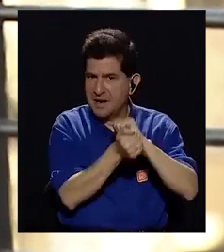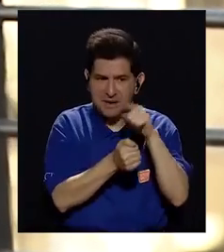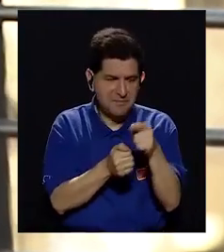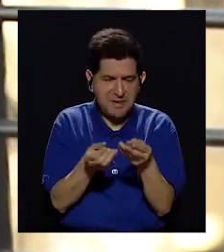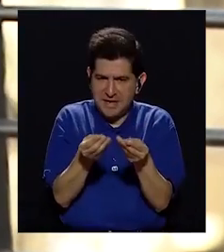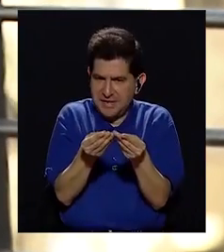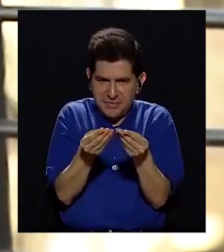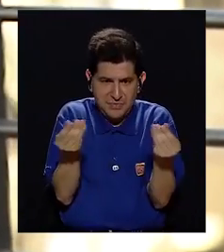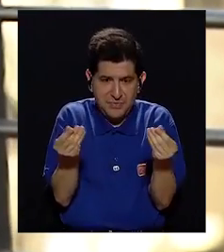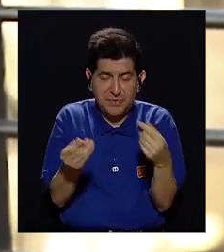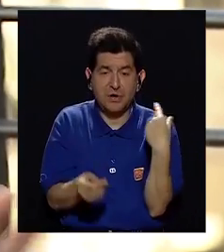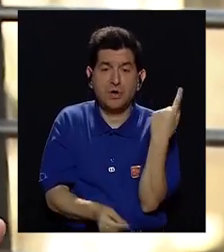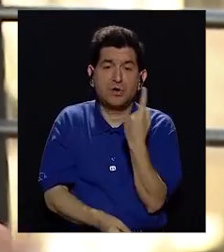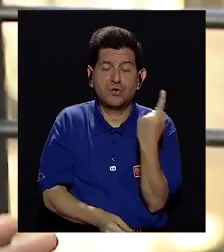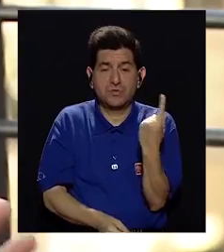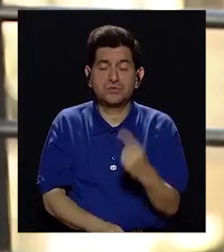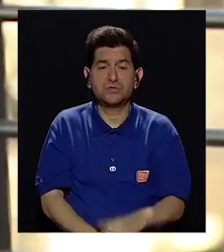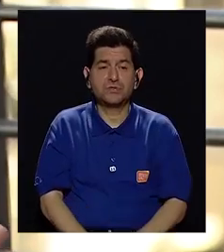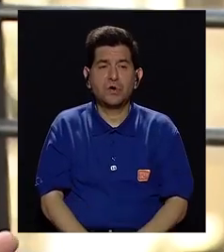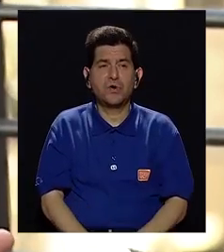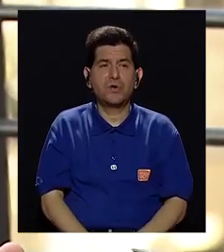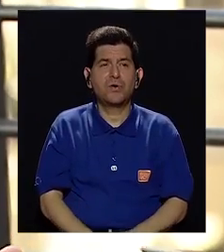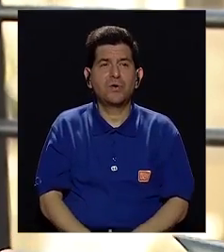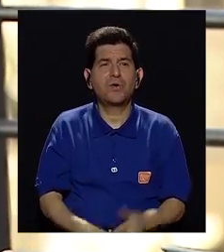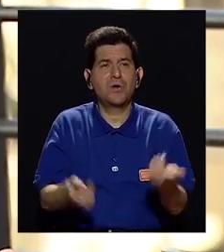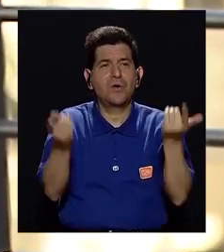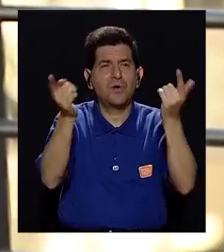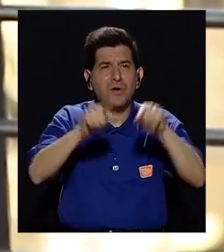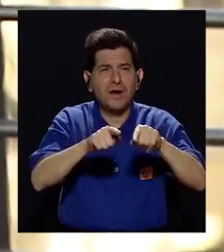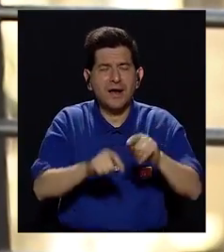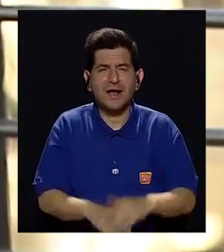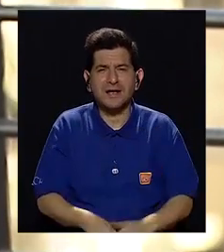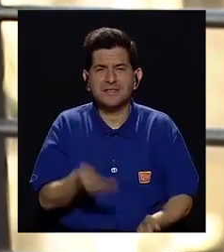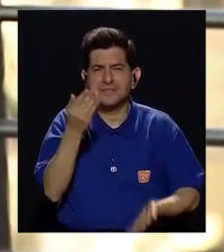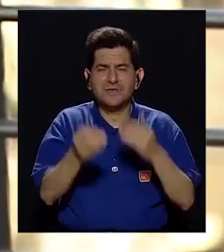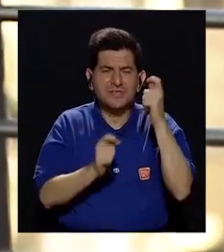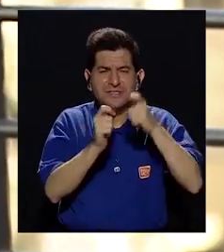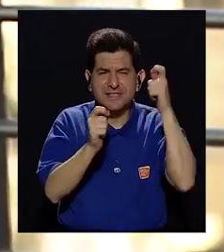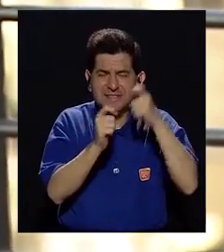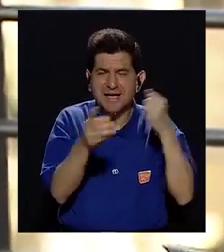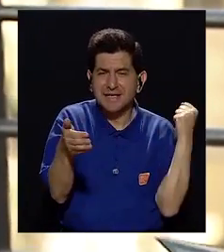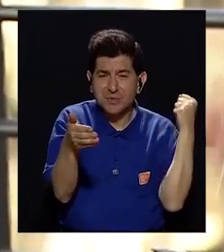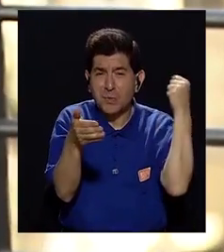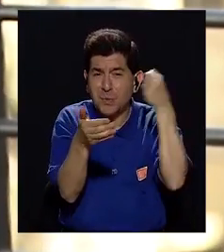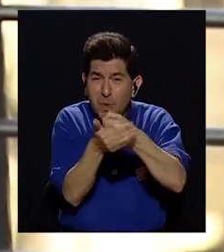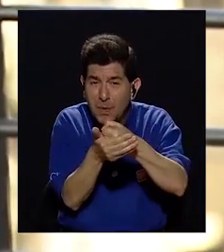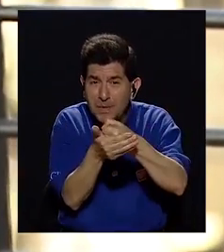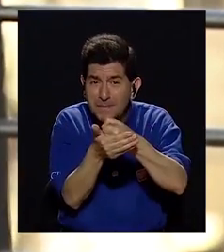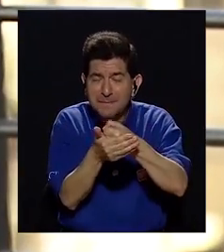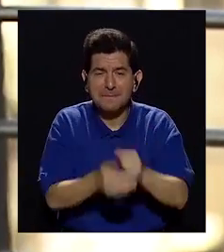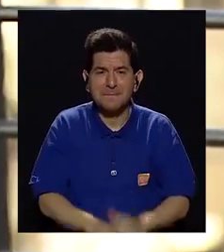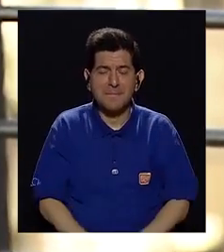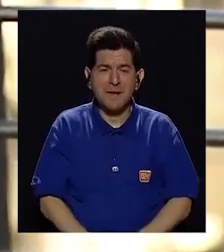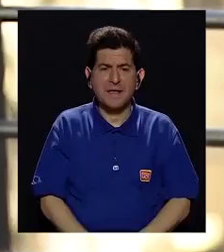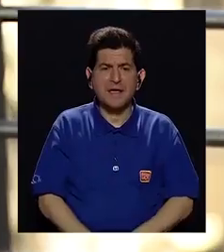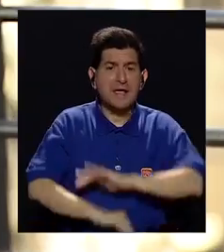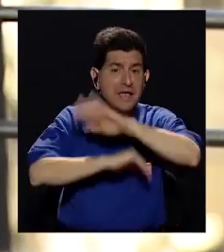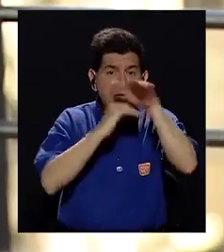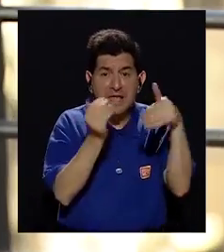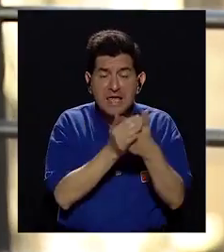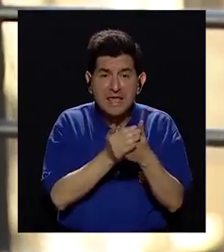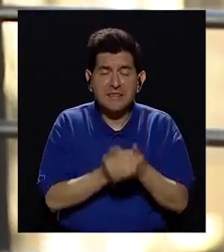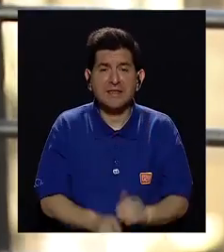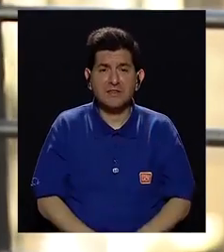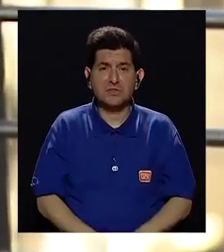el desgaste. Uh-huh. Excepto, la única excepción son defectos muy puntuales, alguien que tuvo un golpe. Uh-huh. Y de todo el cartílago de